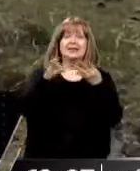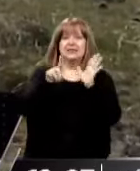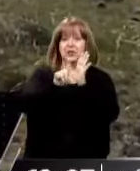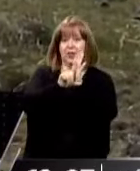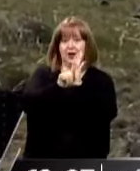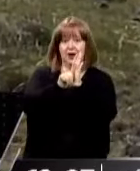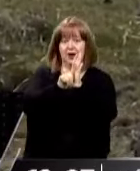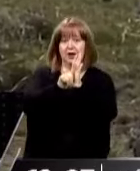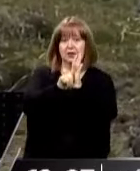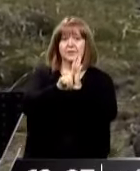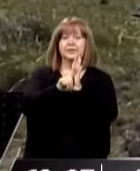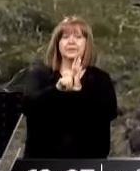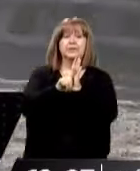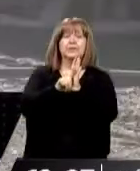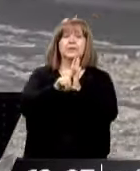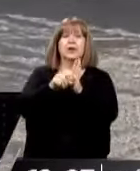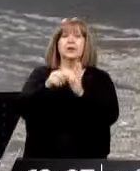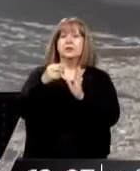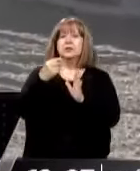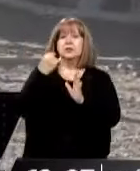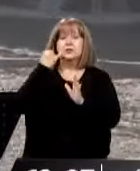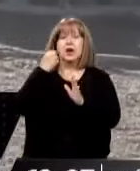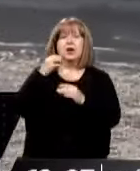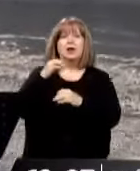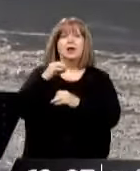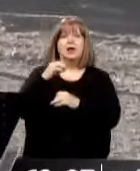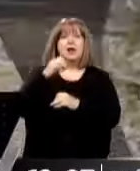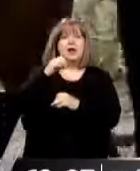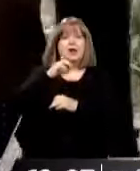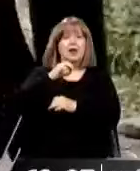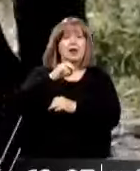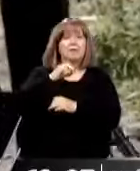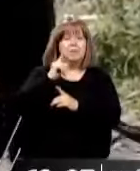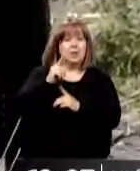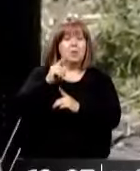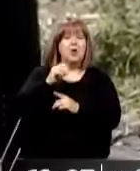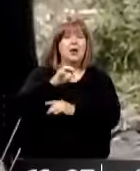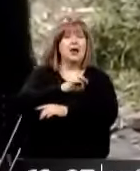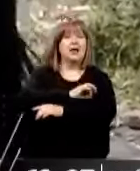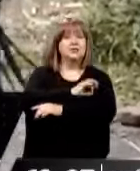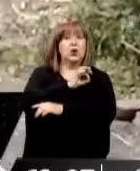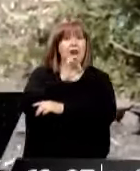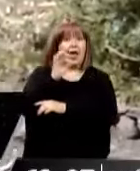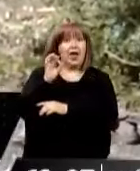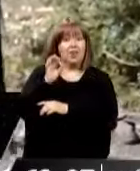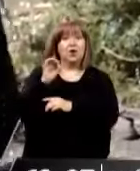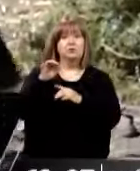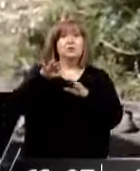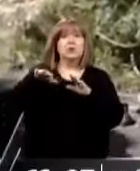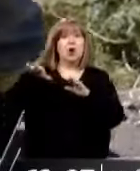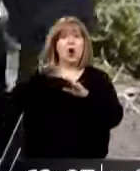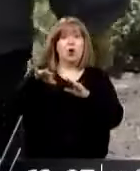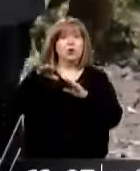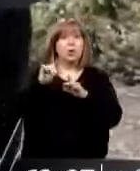ley. Hablamos de los Lof El Sosneado y Suyay Leufú, que ahora tienen derecho reconocido sobre el territorio